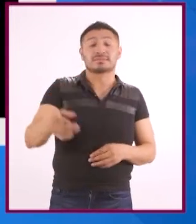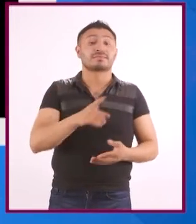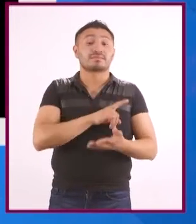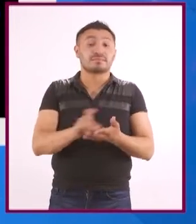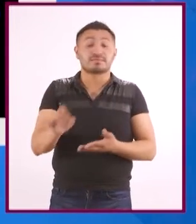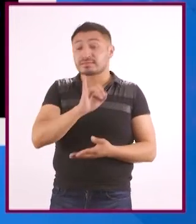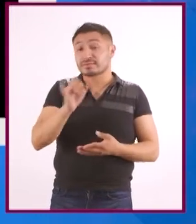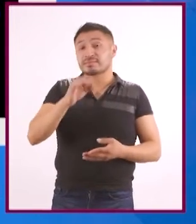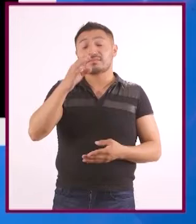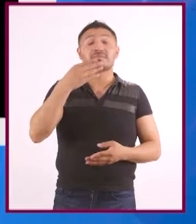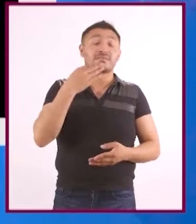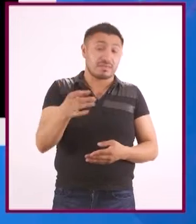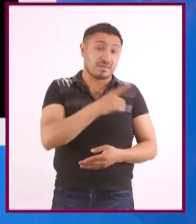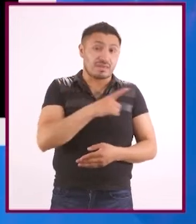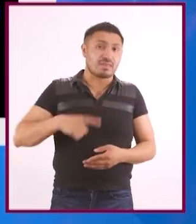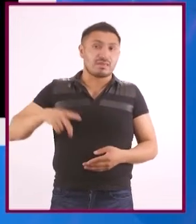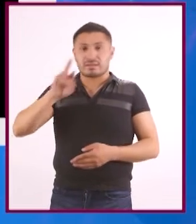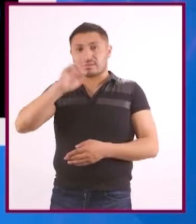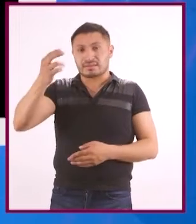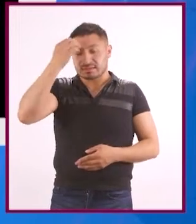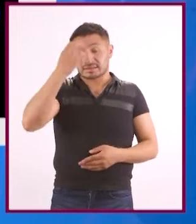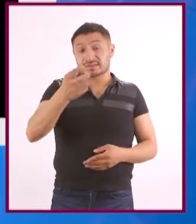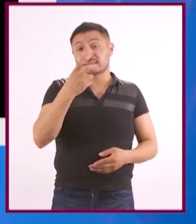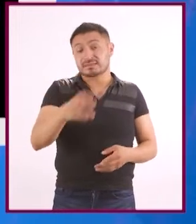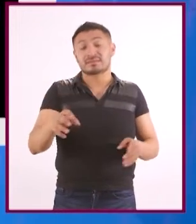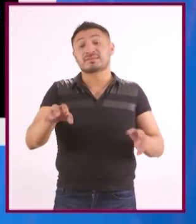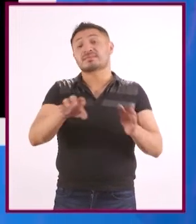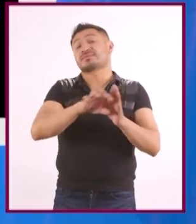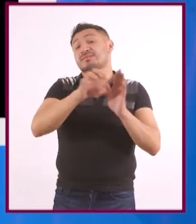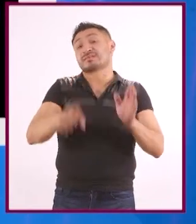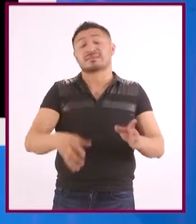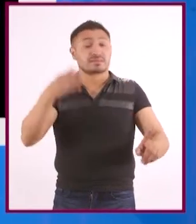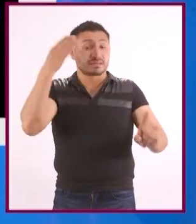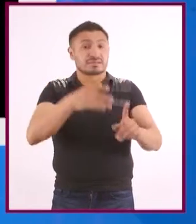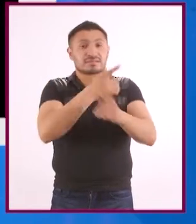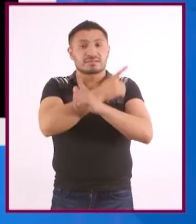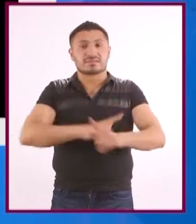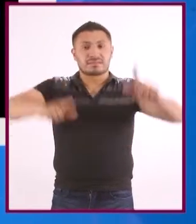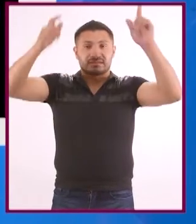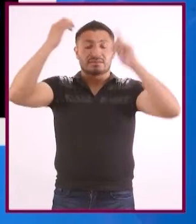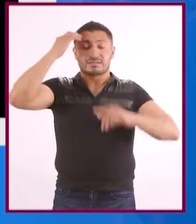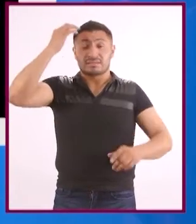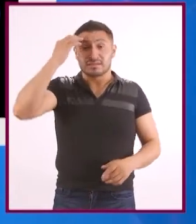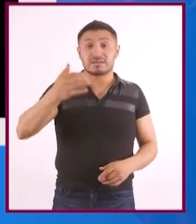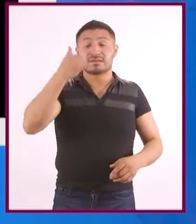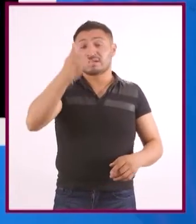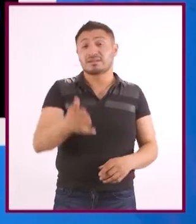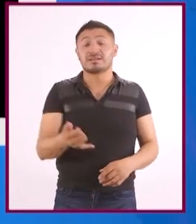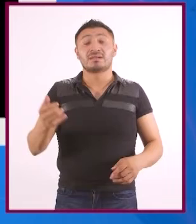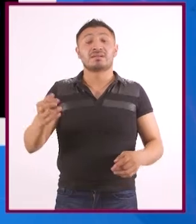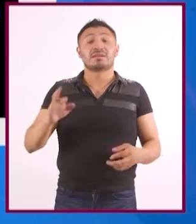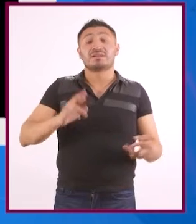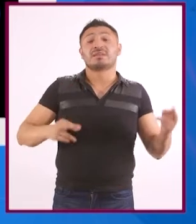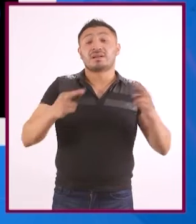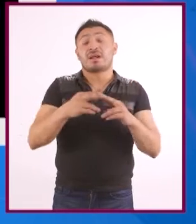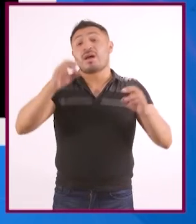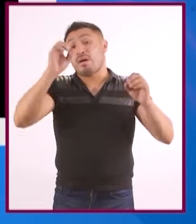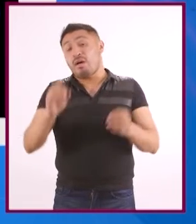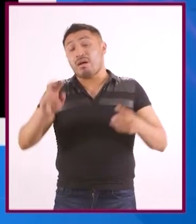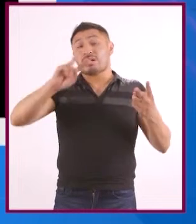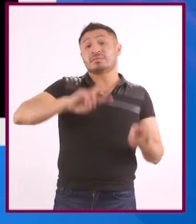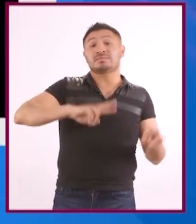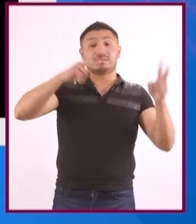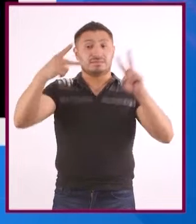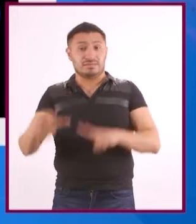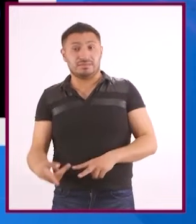si efectivamente se tiene que reconocer en este caso concreto pues la libertad de conciencia y de religión del objetor o si al